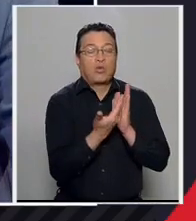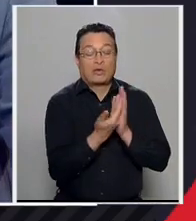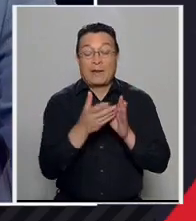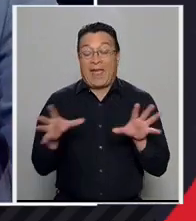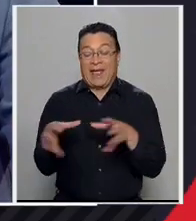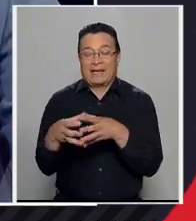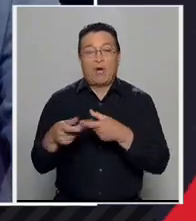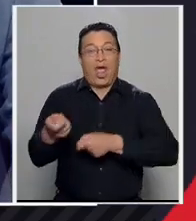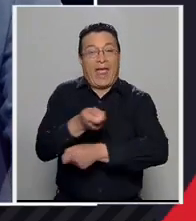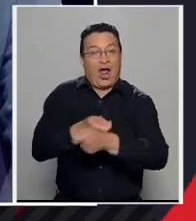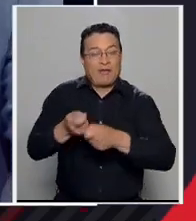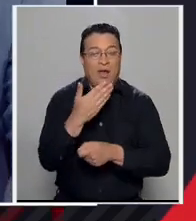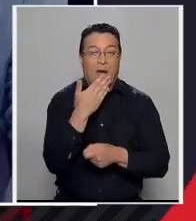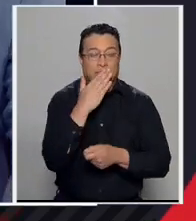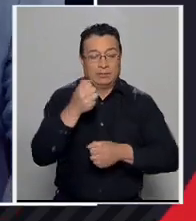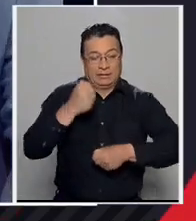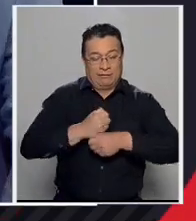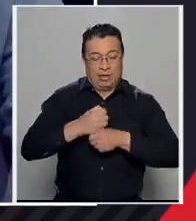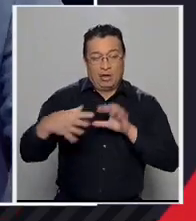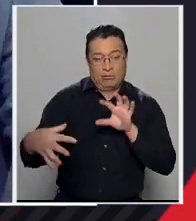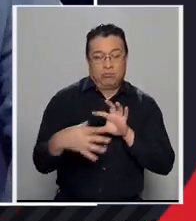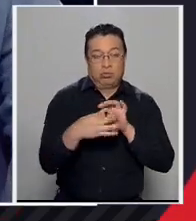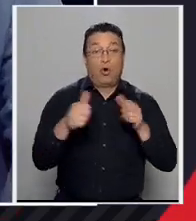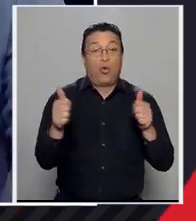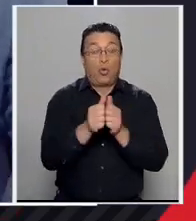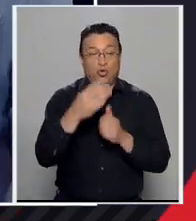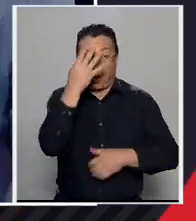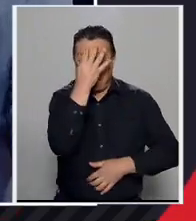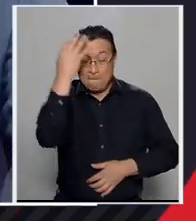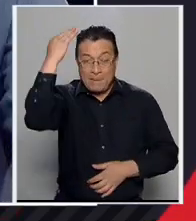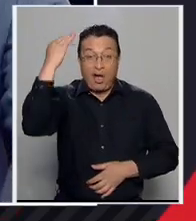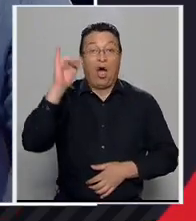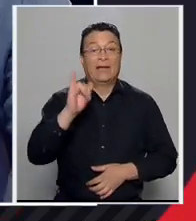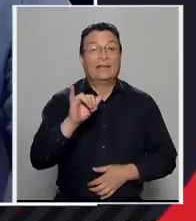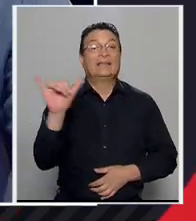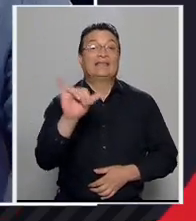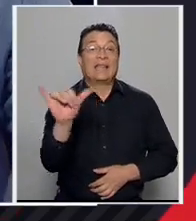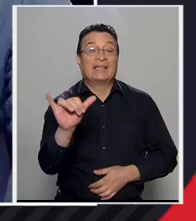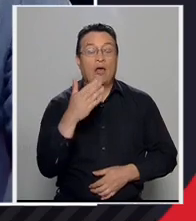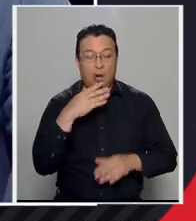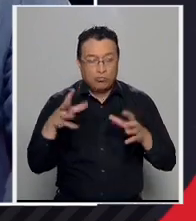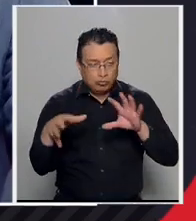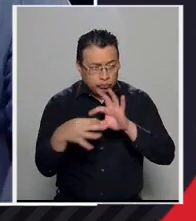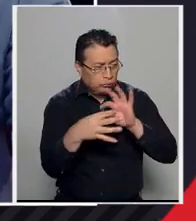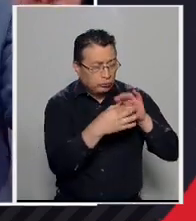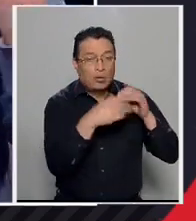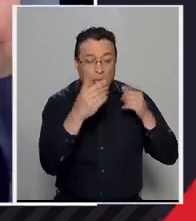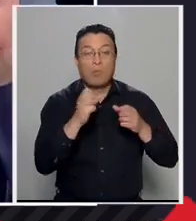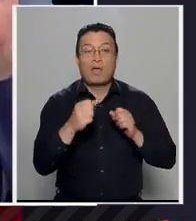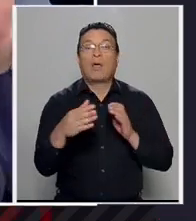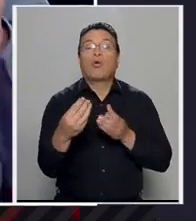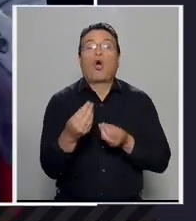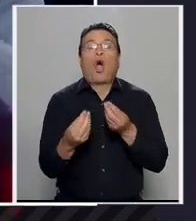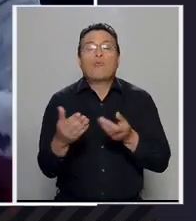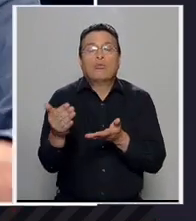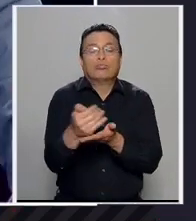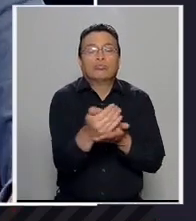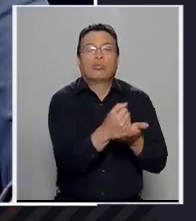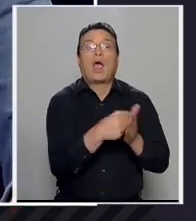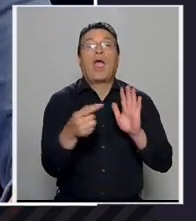equipos económicos que trabajaron en conjunto con los de Marco Enríquez Ominami y Yasna Proboste, pueda efectivamente empezar a recaudar. Además,